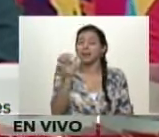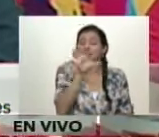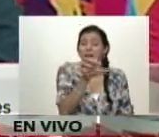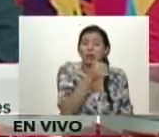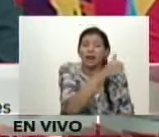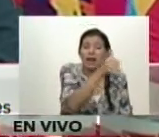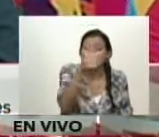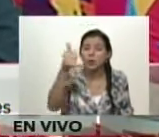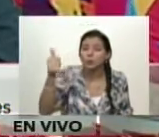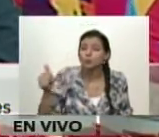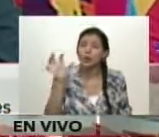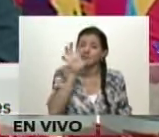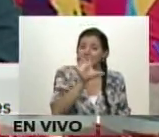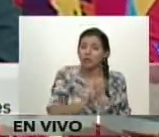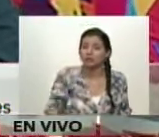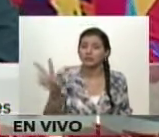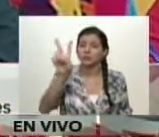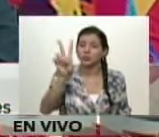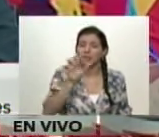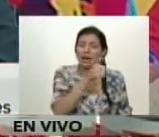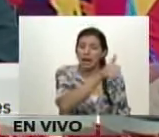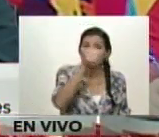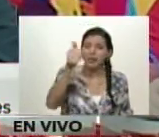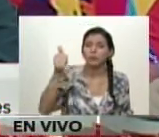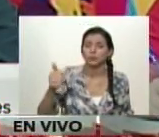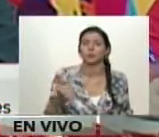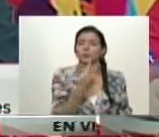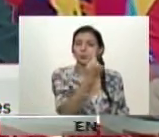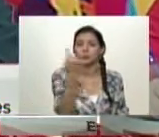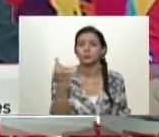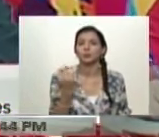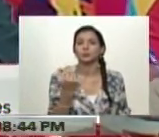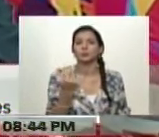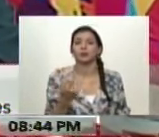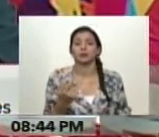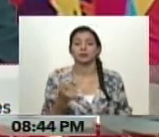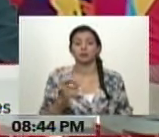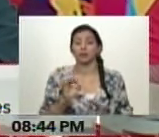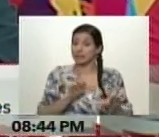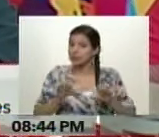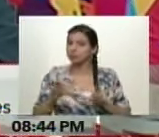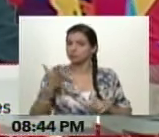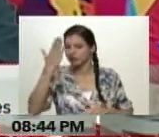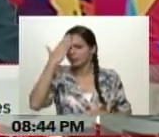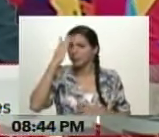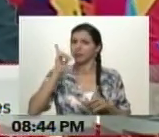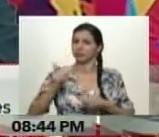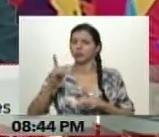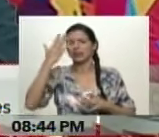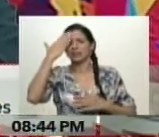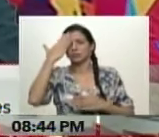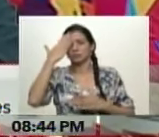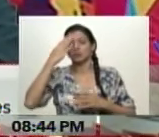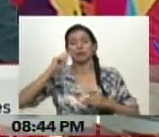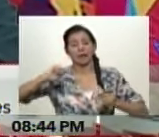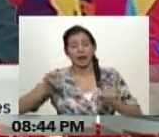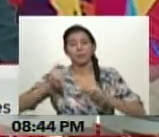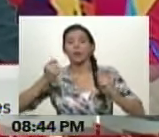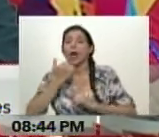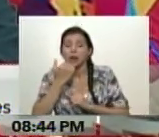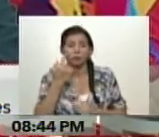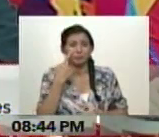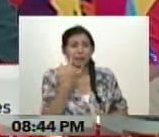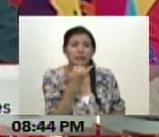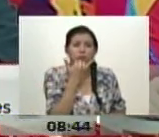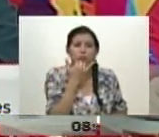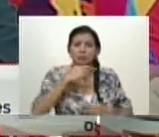nos preparemos para hacer los cambios necesarios para fortalecer la revolución en cada estado de la